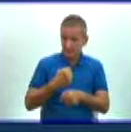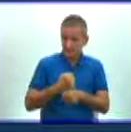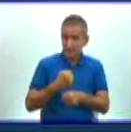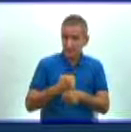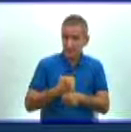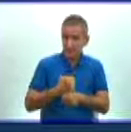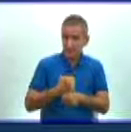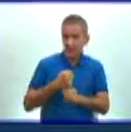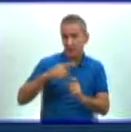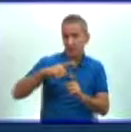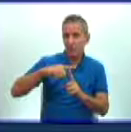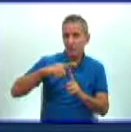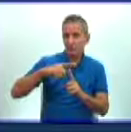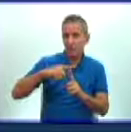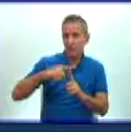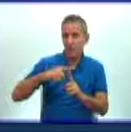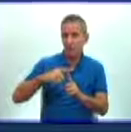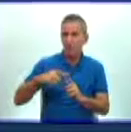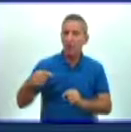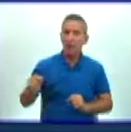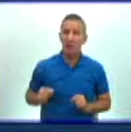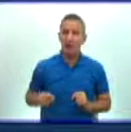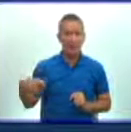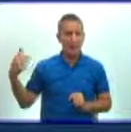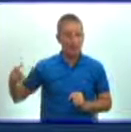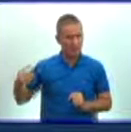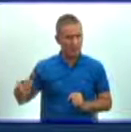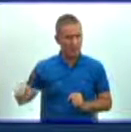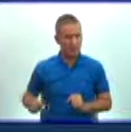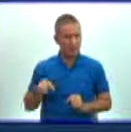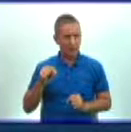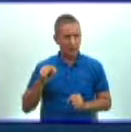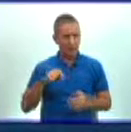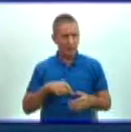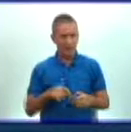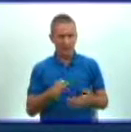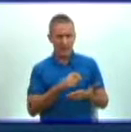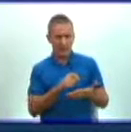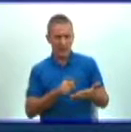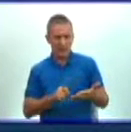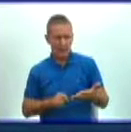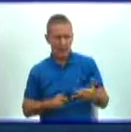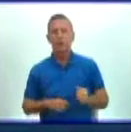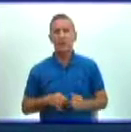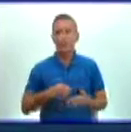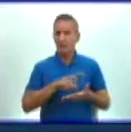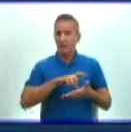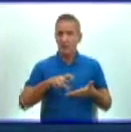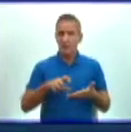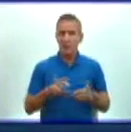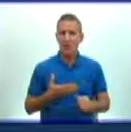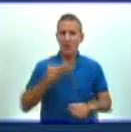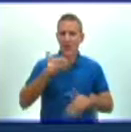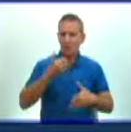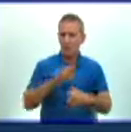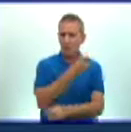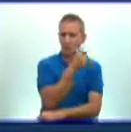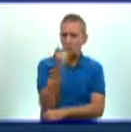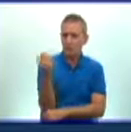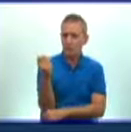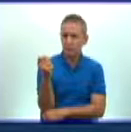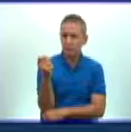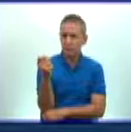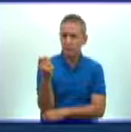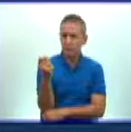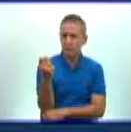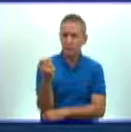como tarea para ir entrenándose en esta redacción. Dice el texto: el buen maestro es un surtidor